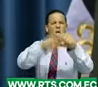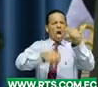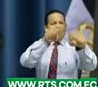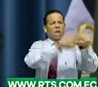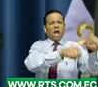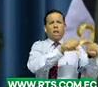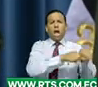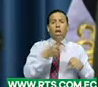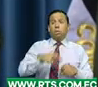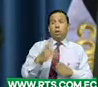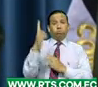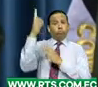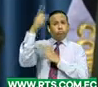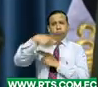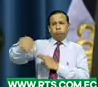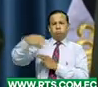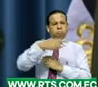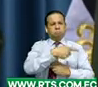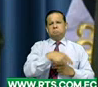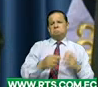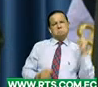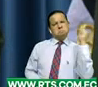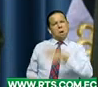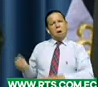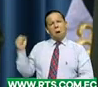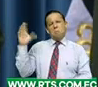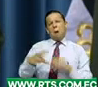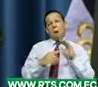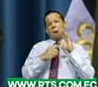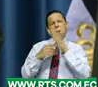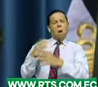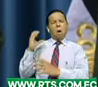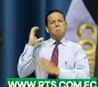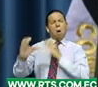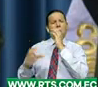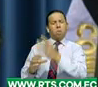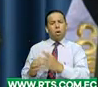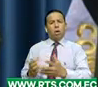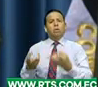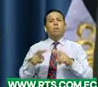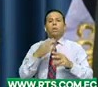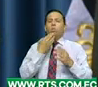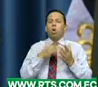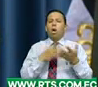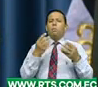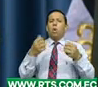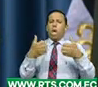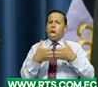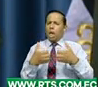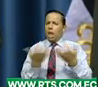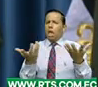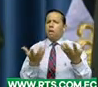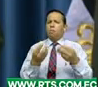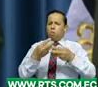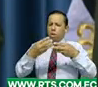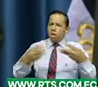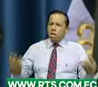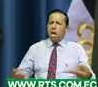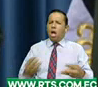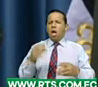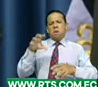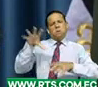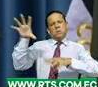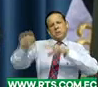del personal militar. Destrucción e incineración de material y equipo militar,